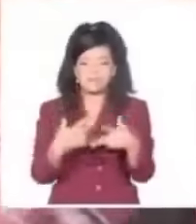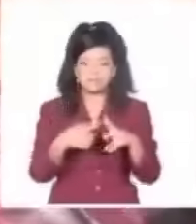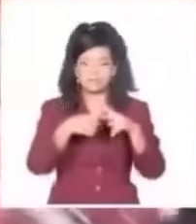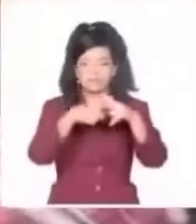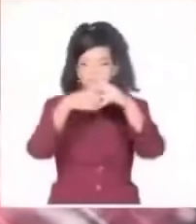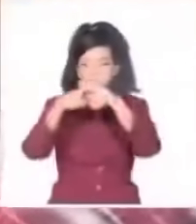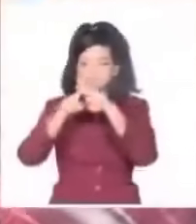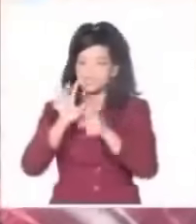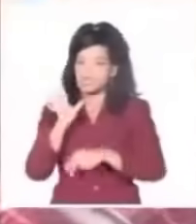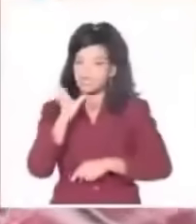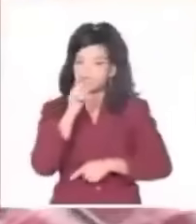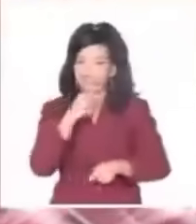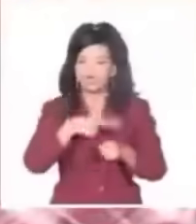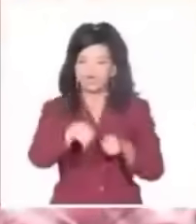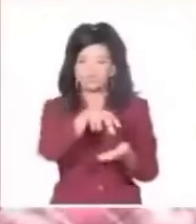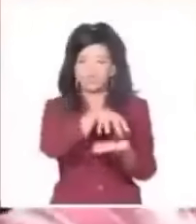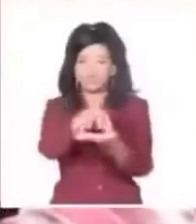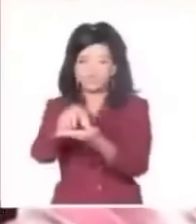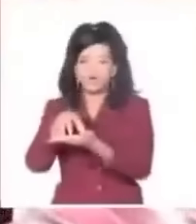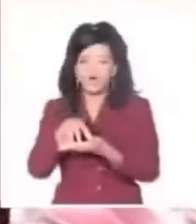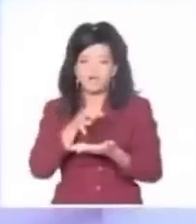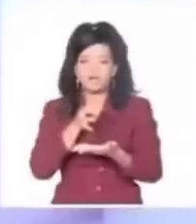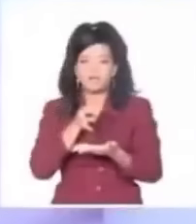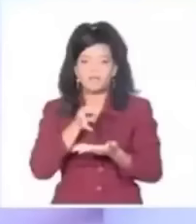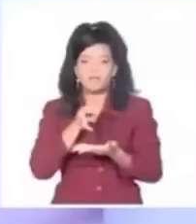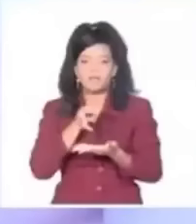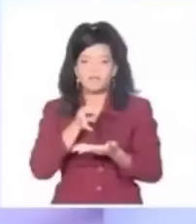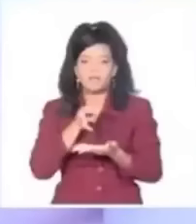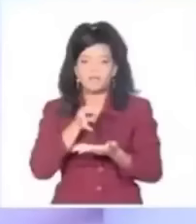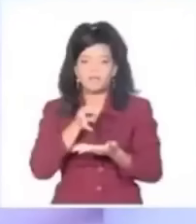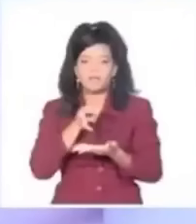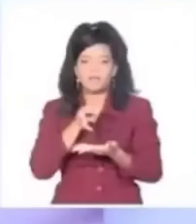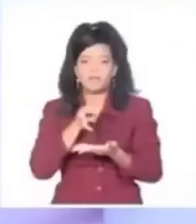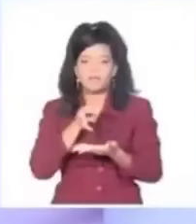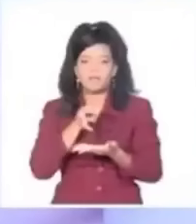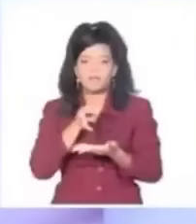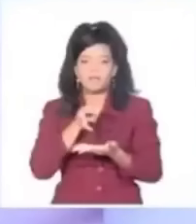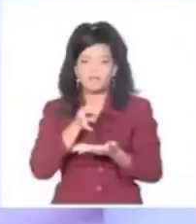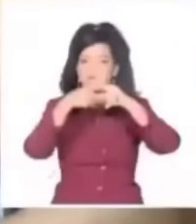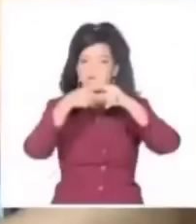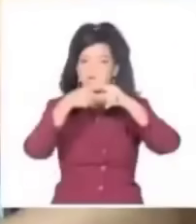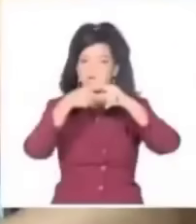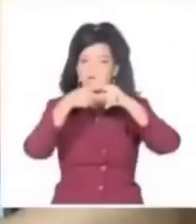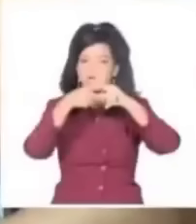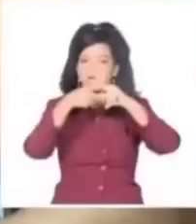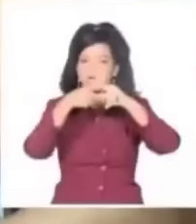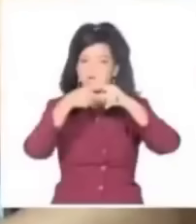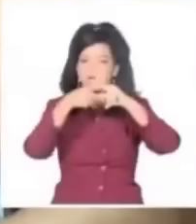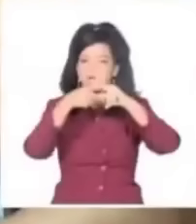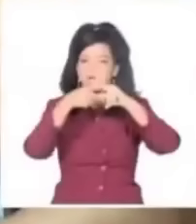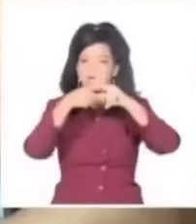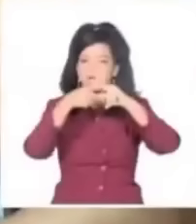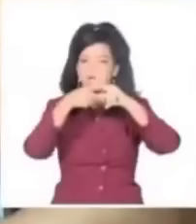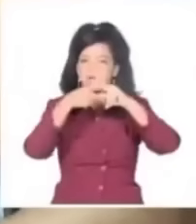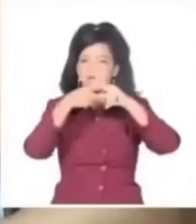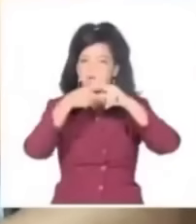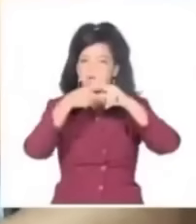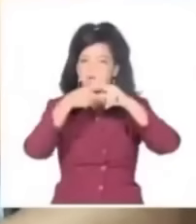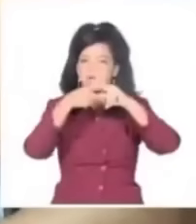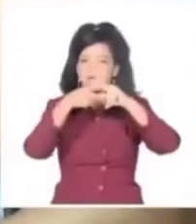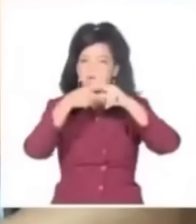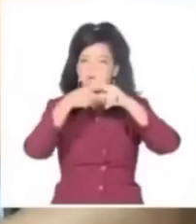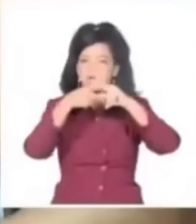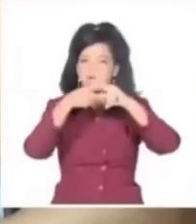otros centros de interés socioeconómico en la circunscripción mira nada más que hay que ver nada más que hay que ver bueno primero que ni siquiera